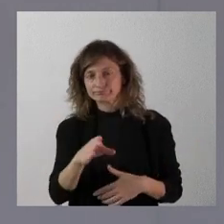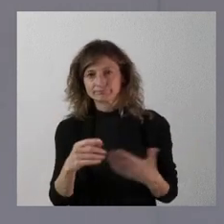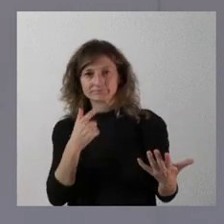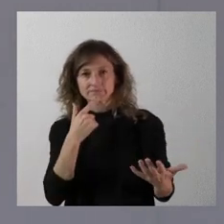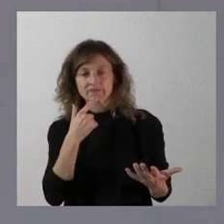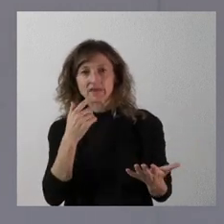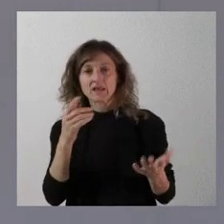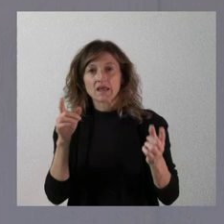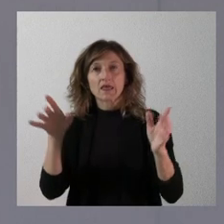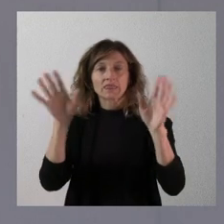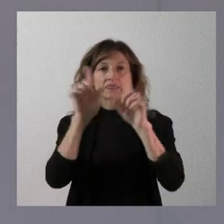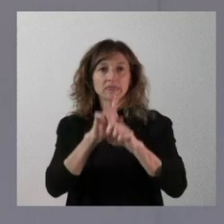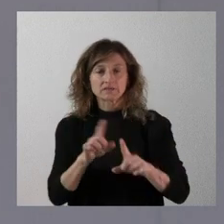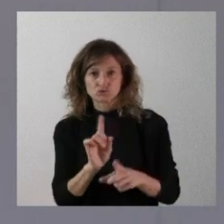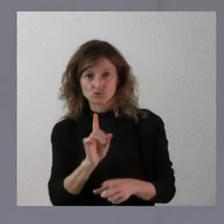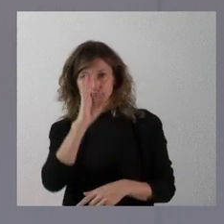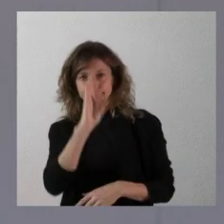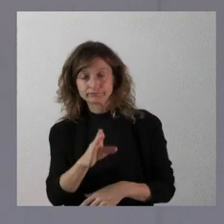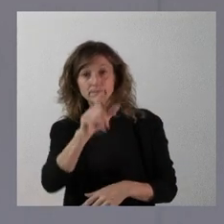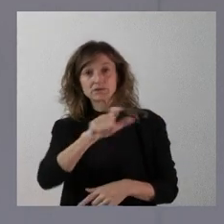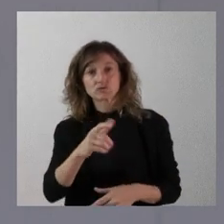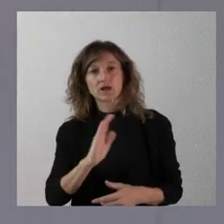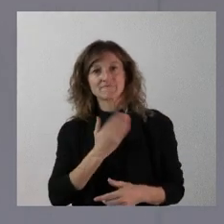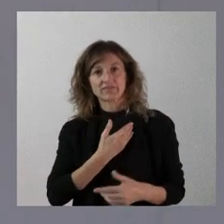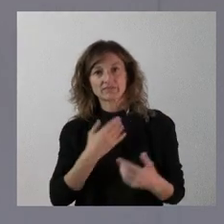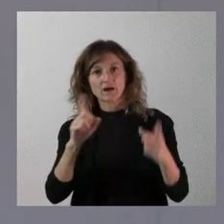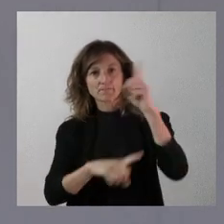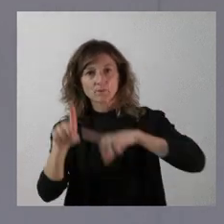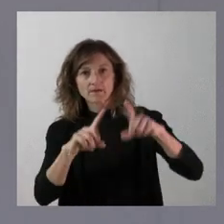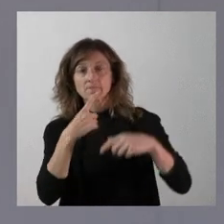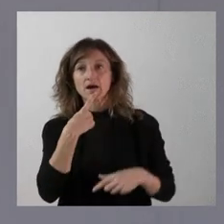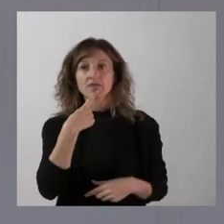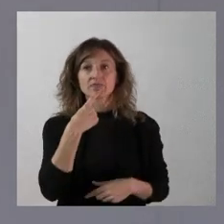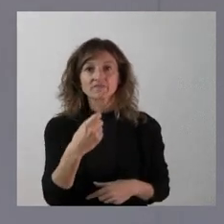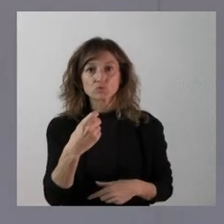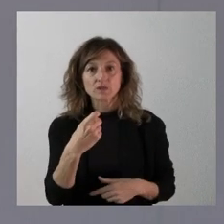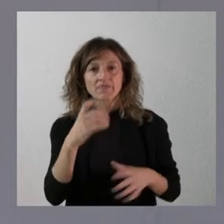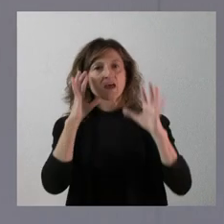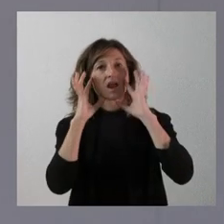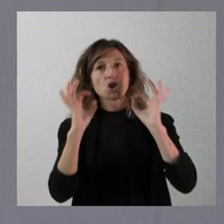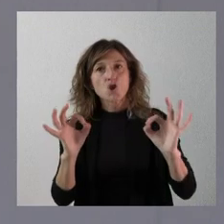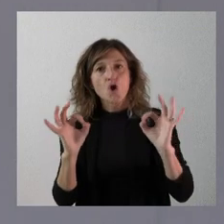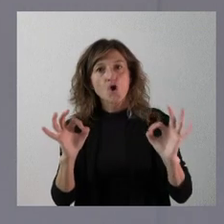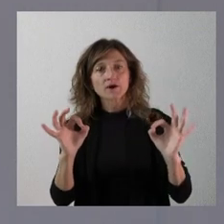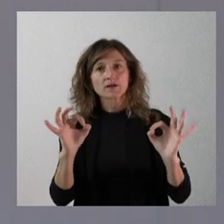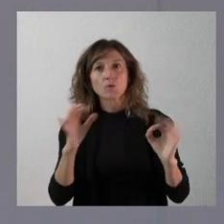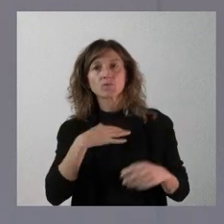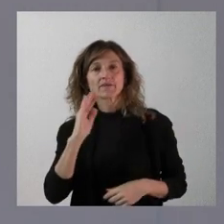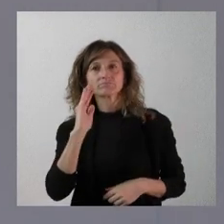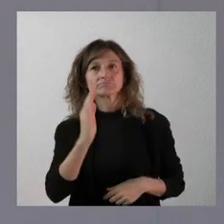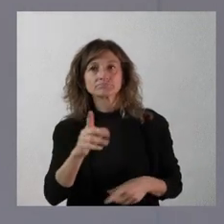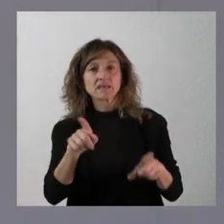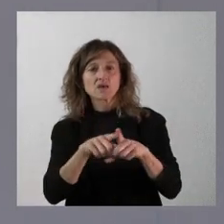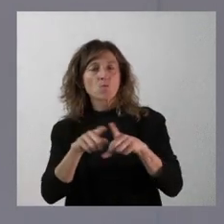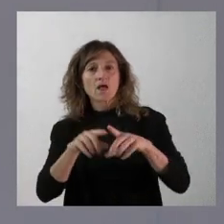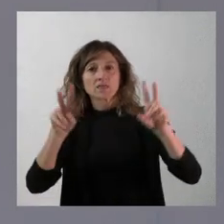dulcificando la realidad sabemos que hay muchas personas que pasan problemas que pasan dificultades y que lógicamente construir un impacto como está teniendo